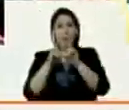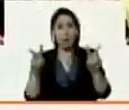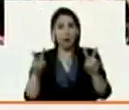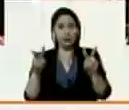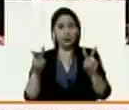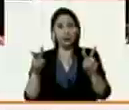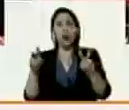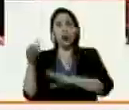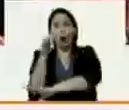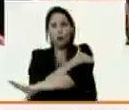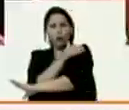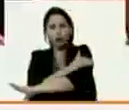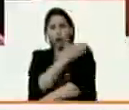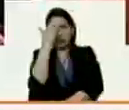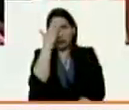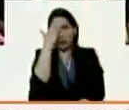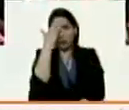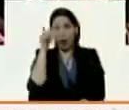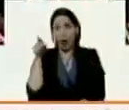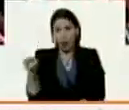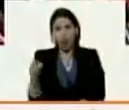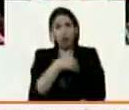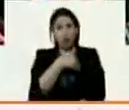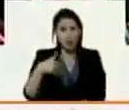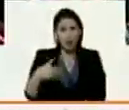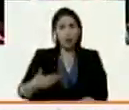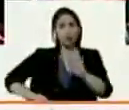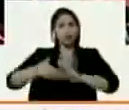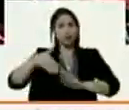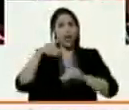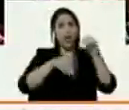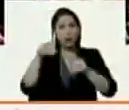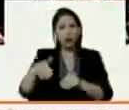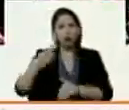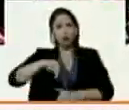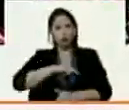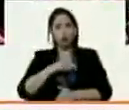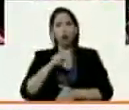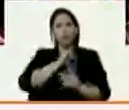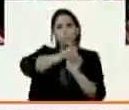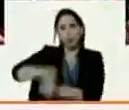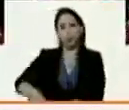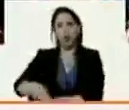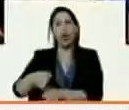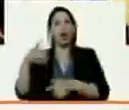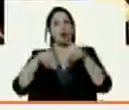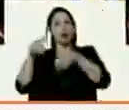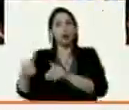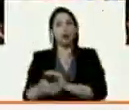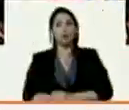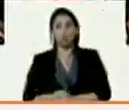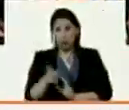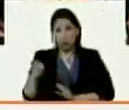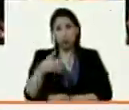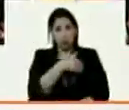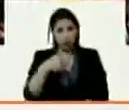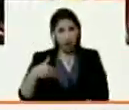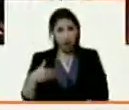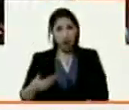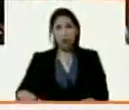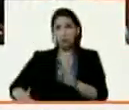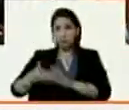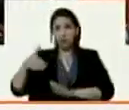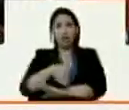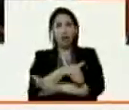lo sepa. Si ellos quieren ir a las elecciones, les vamos a ganar en las elecciones. Si ellos quieren ir a la